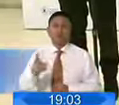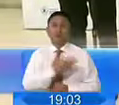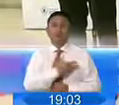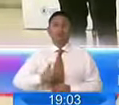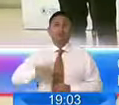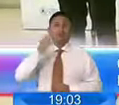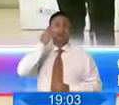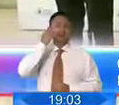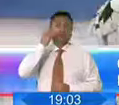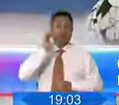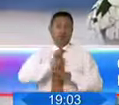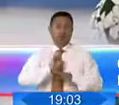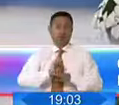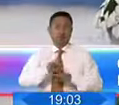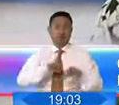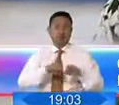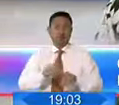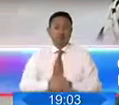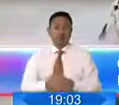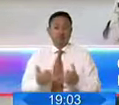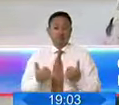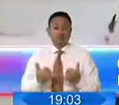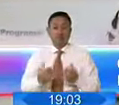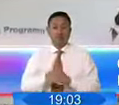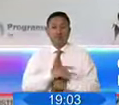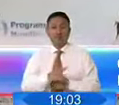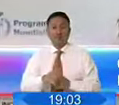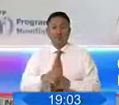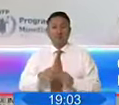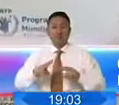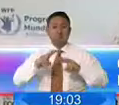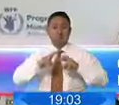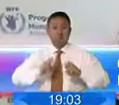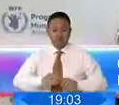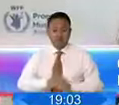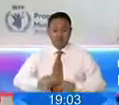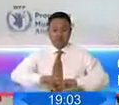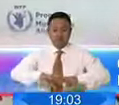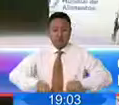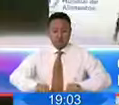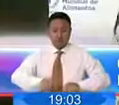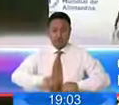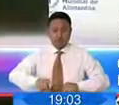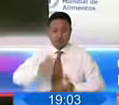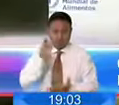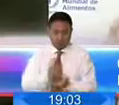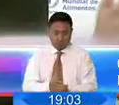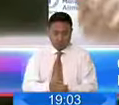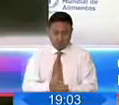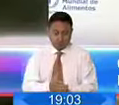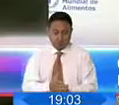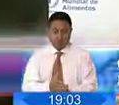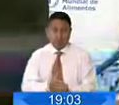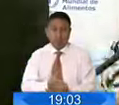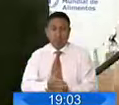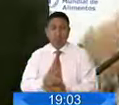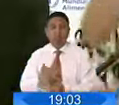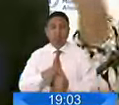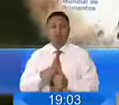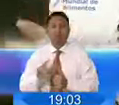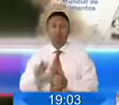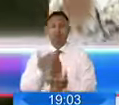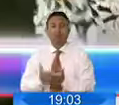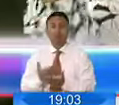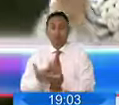vicepresidenta del Ecuador, argumentó que en el marco de esa cirugía la corrupción actuarán. En función de los elementos y de